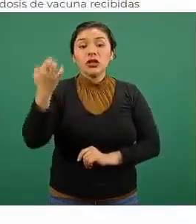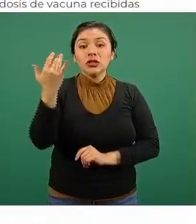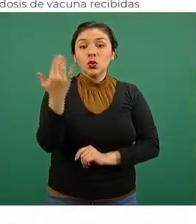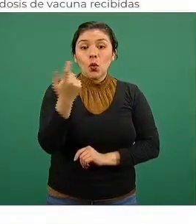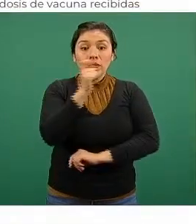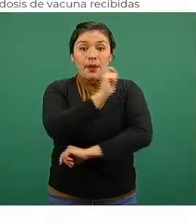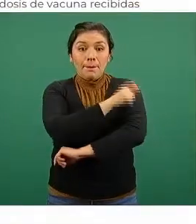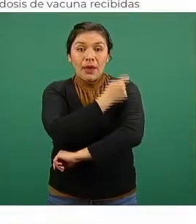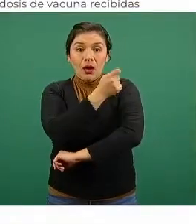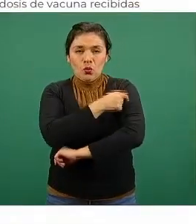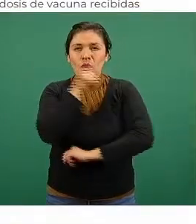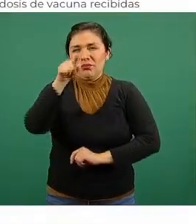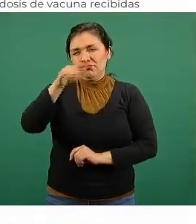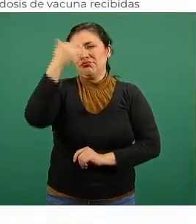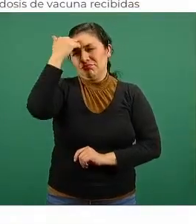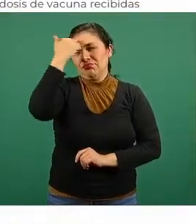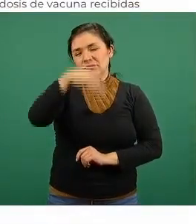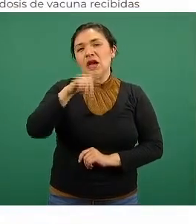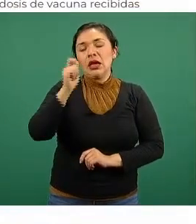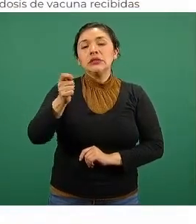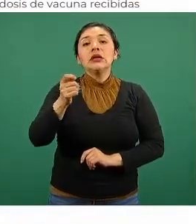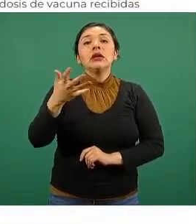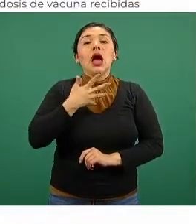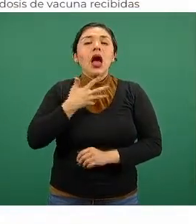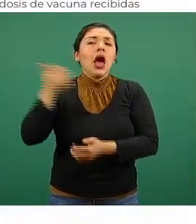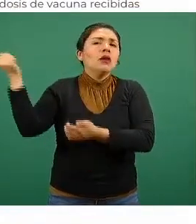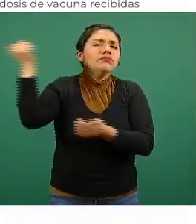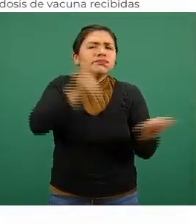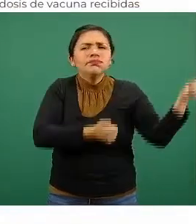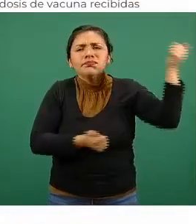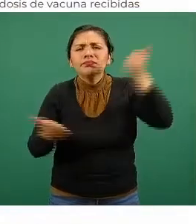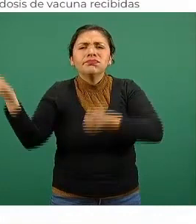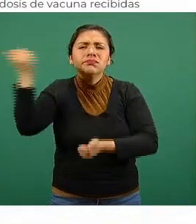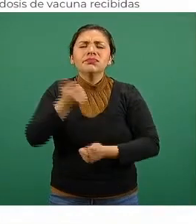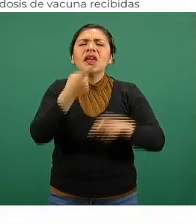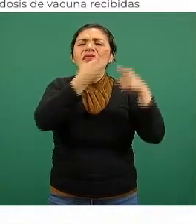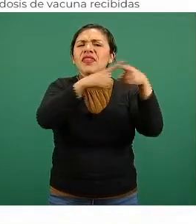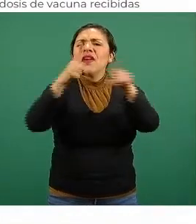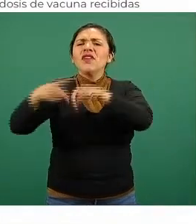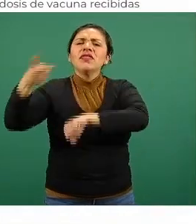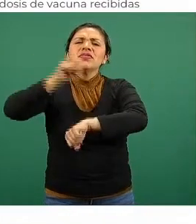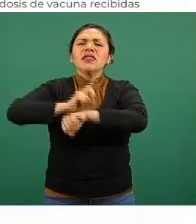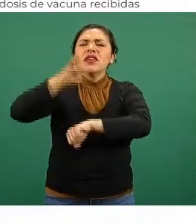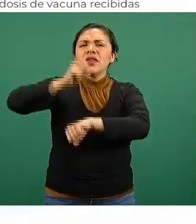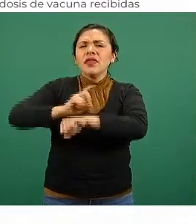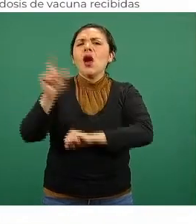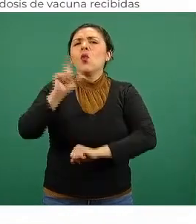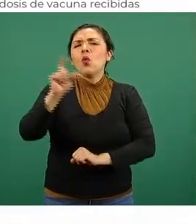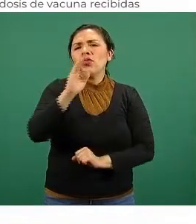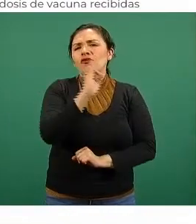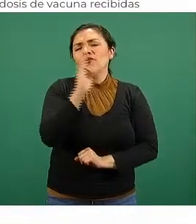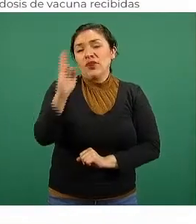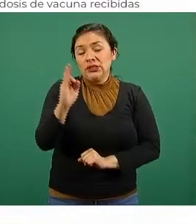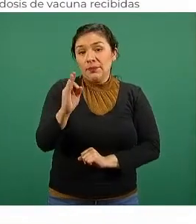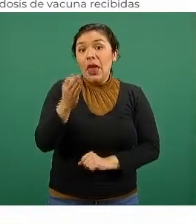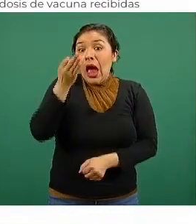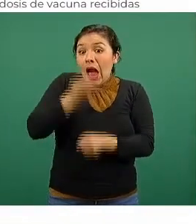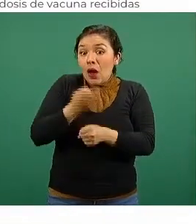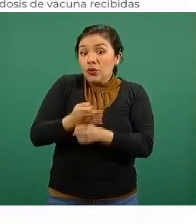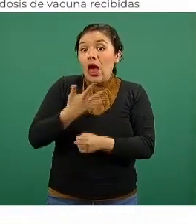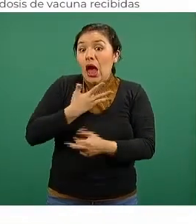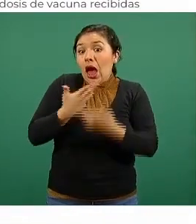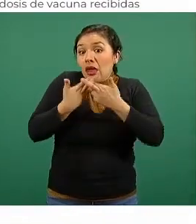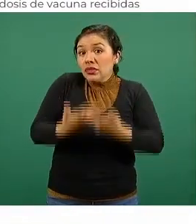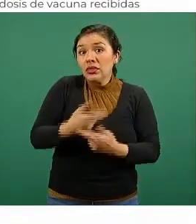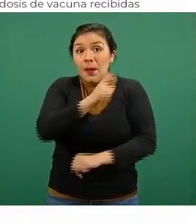107,250, que como ustedes ya saben, se han recibido en diferentes días, y las dosis que actualmente todavía quedan